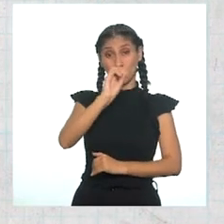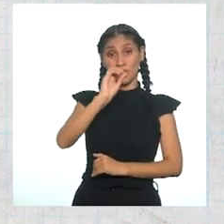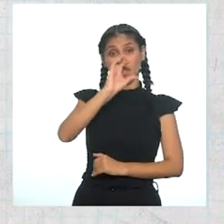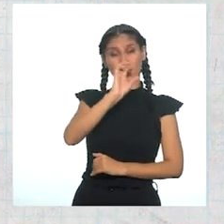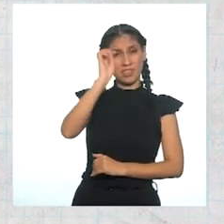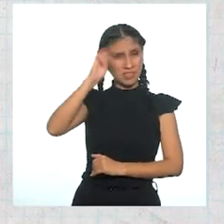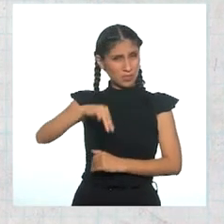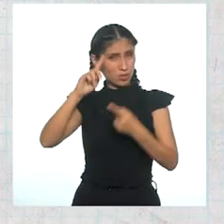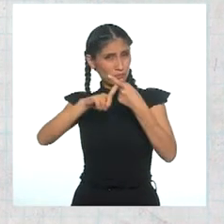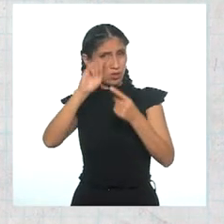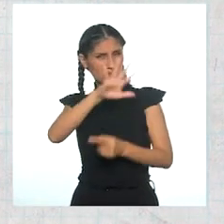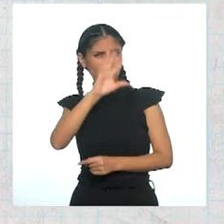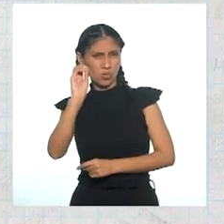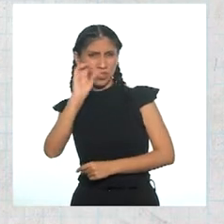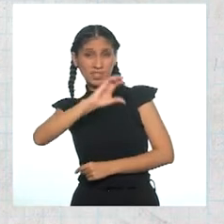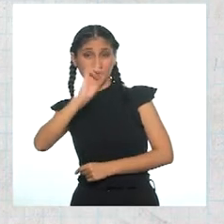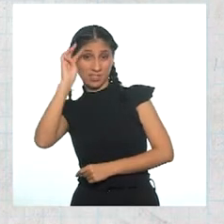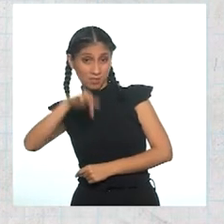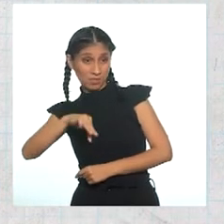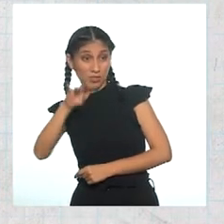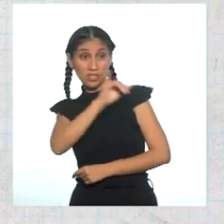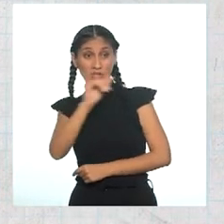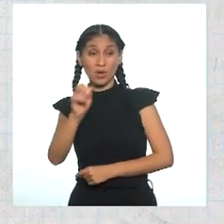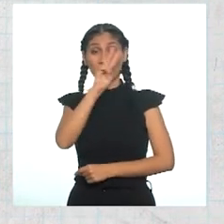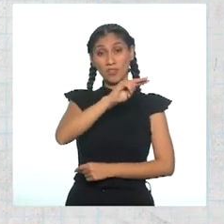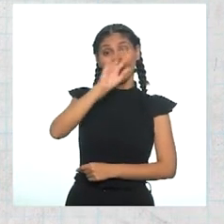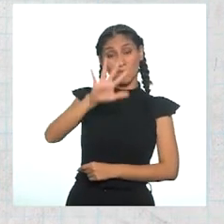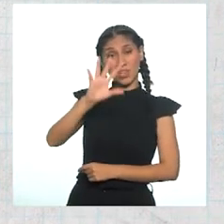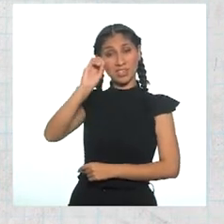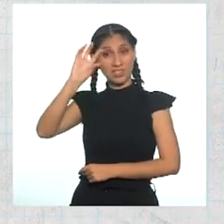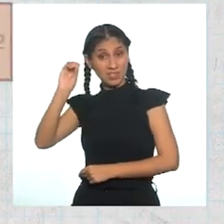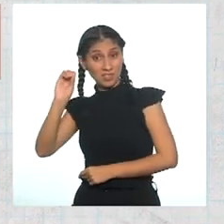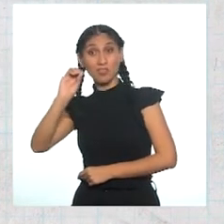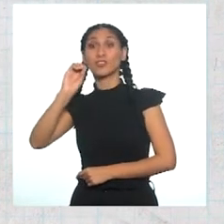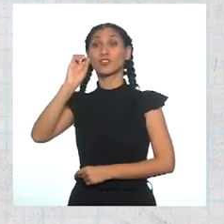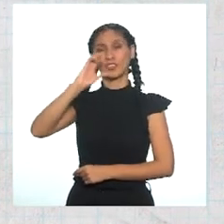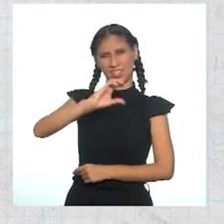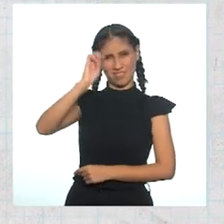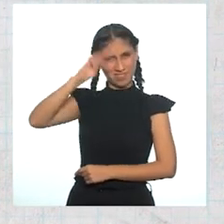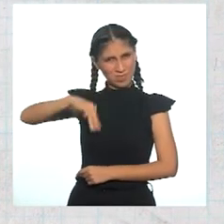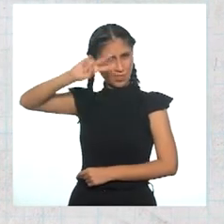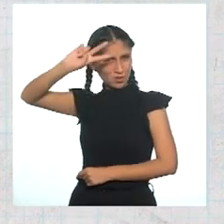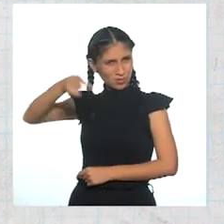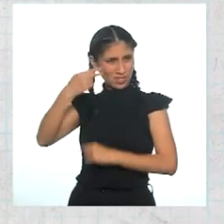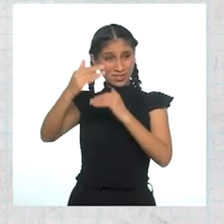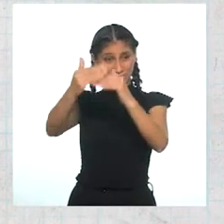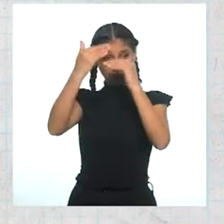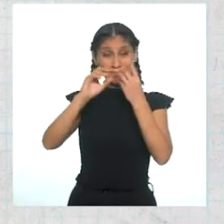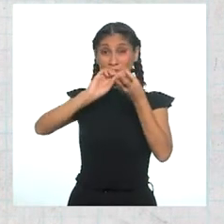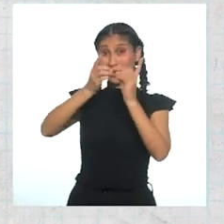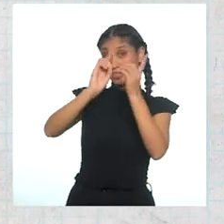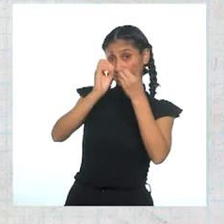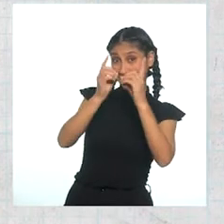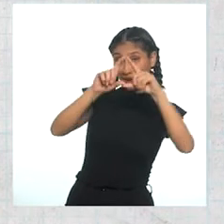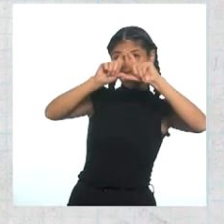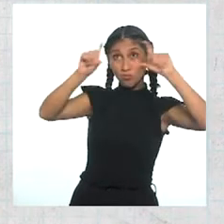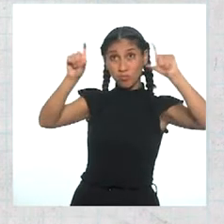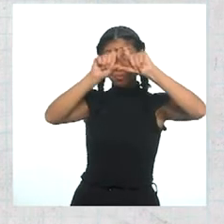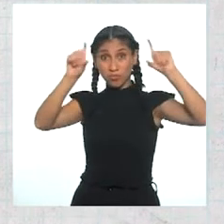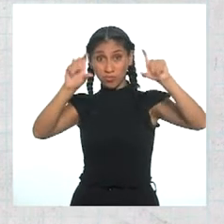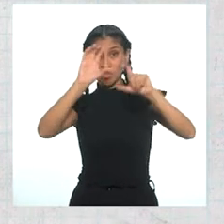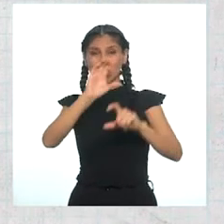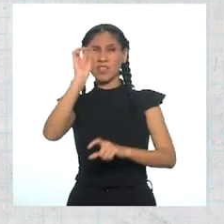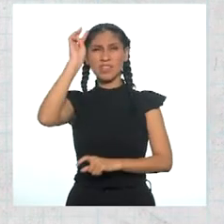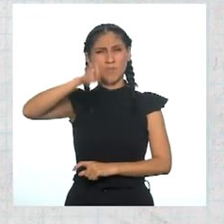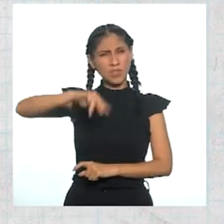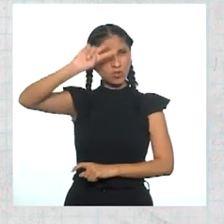50 centímetros, que es igual a 2.500 centímetros cuadrados. Con ayuda de esta tabla de conversión para pasar de centímetros cuadrados